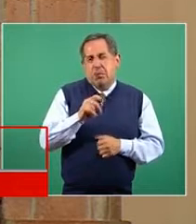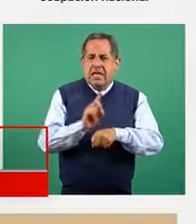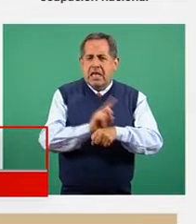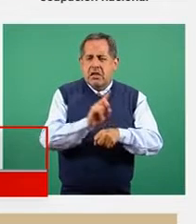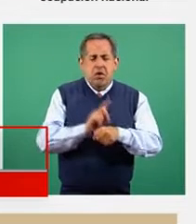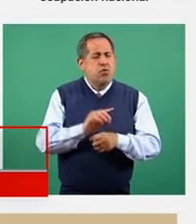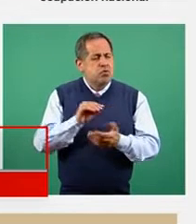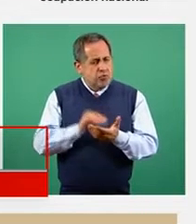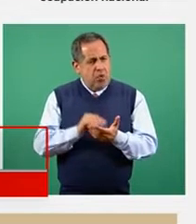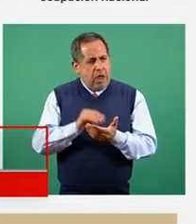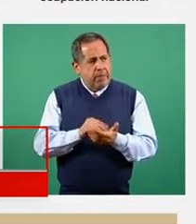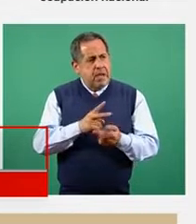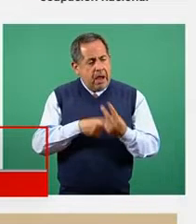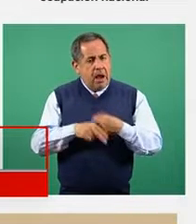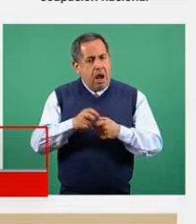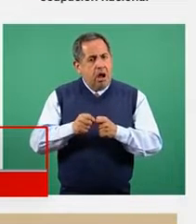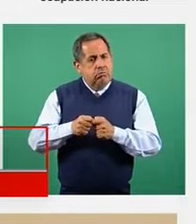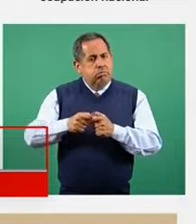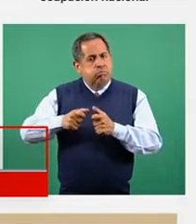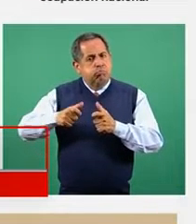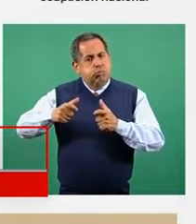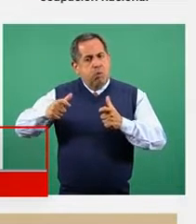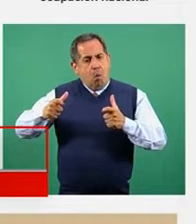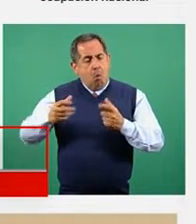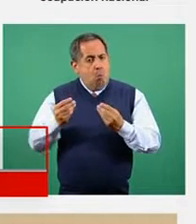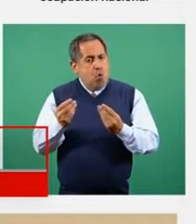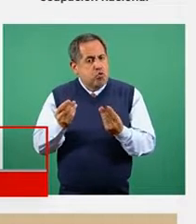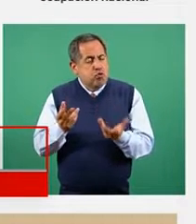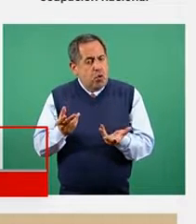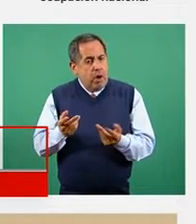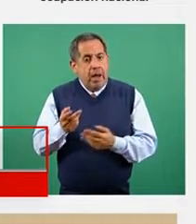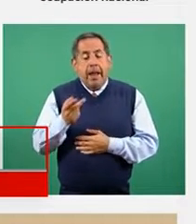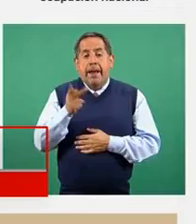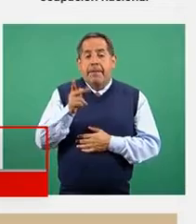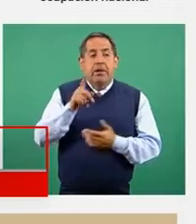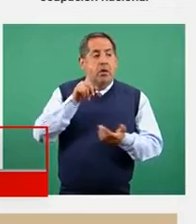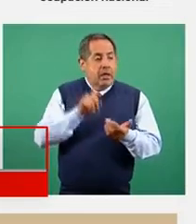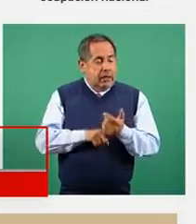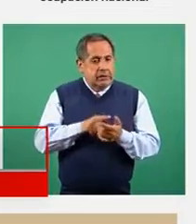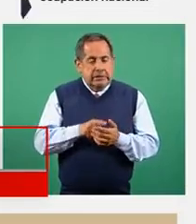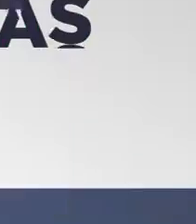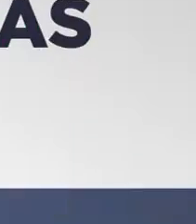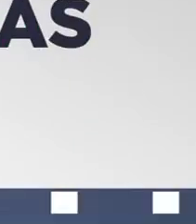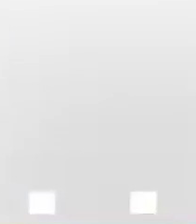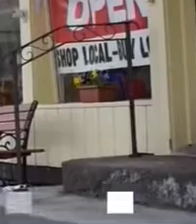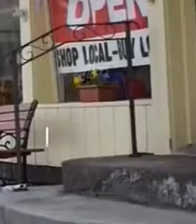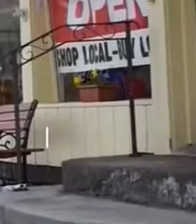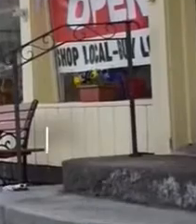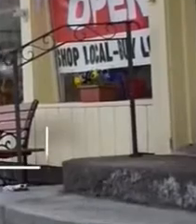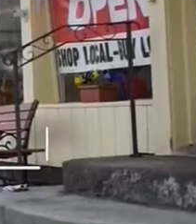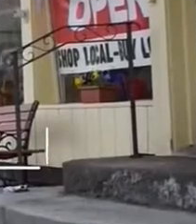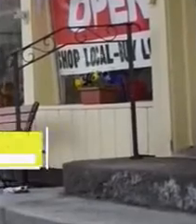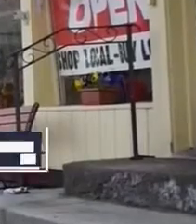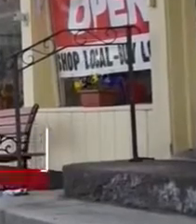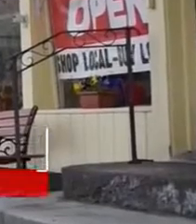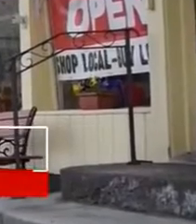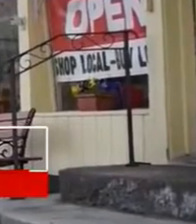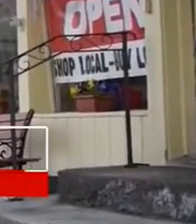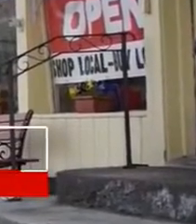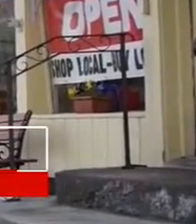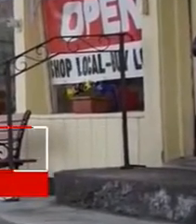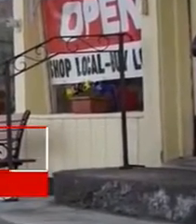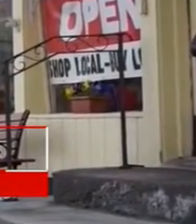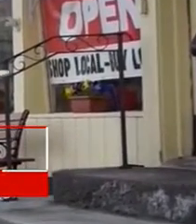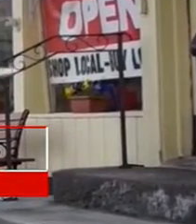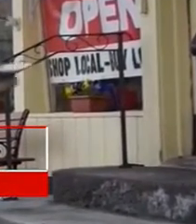vacunación el próximo fin de semana a maestros de Campeche, a pesar de que la entidad podría retroceder a semáforo amarillo. Para ingresar a los